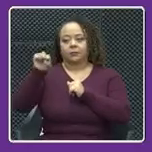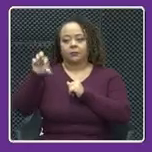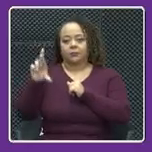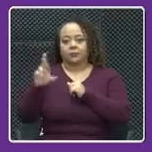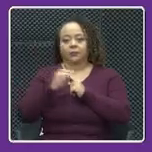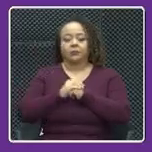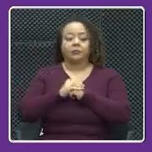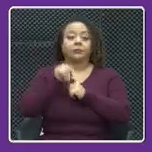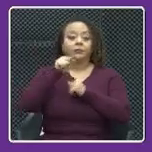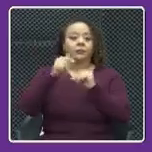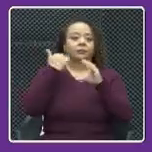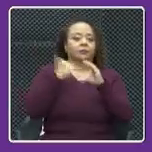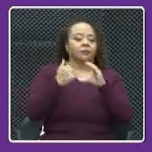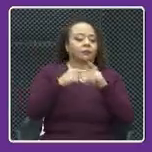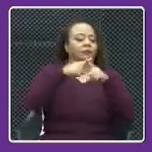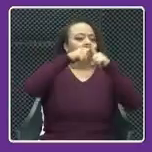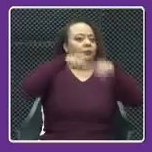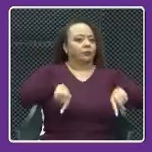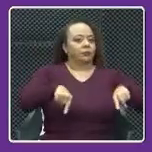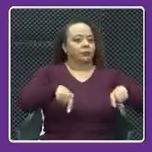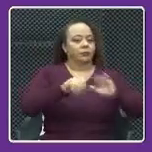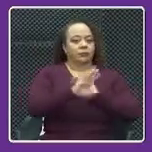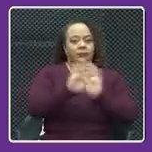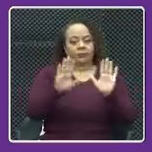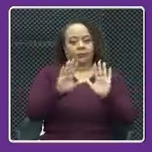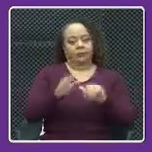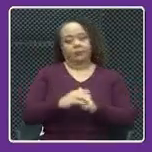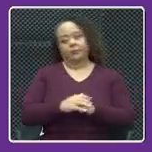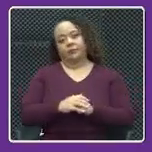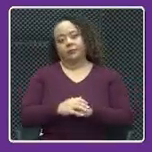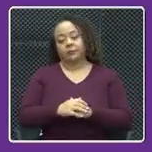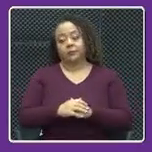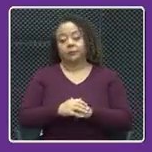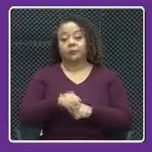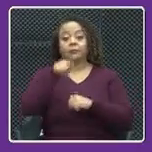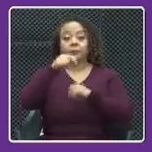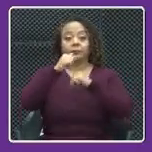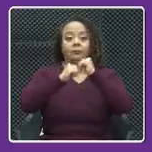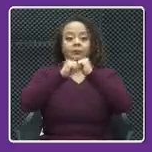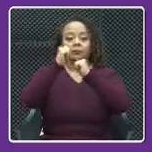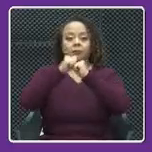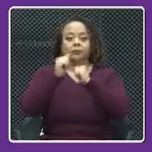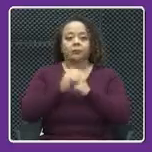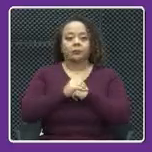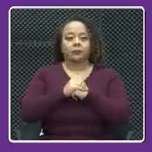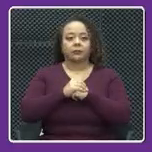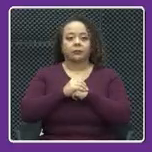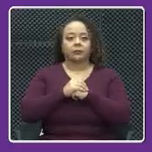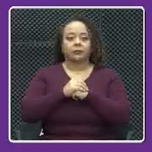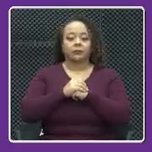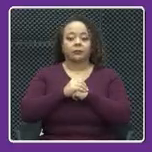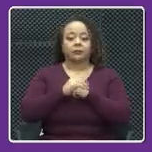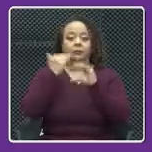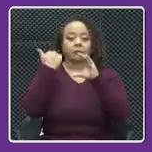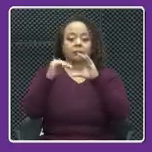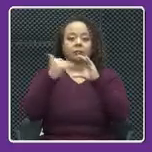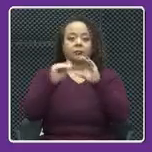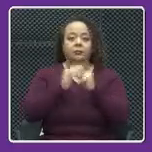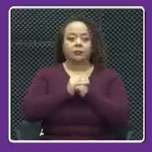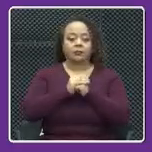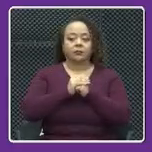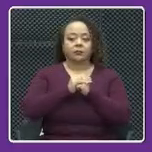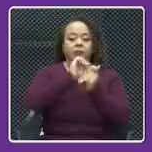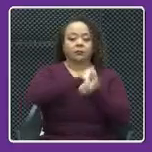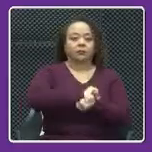notificaciones@cso.gov.cr. Ese correo no está funcionando. Esa estructura de correo electrónico